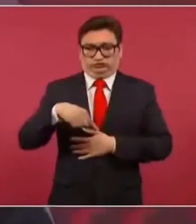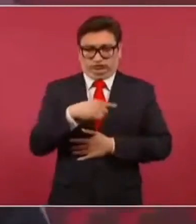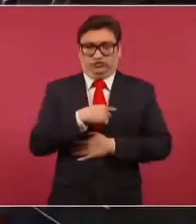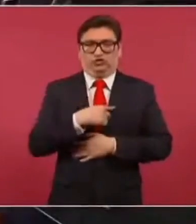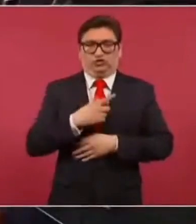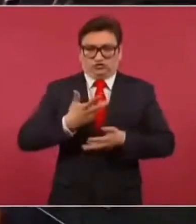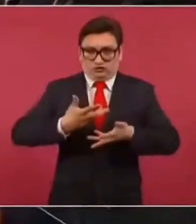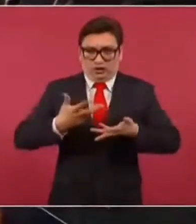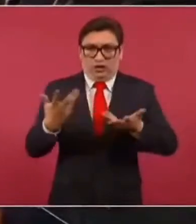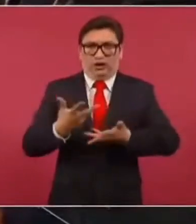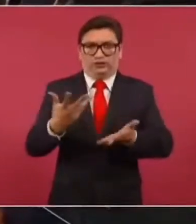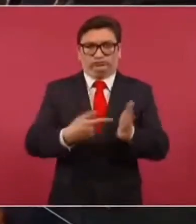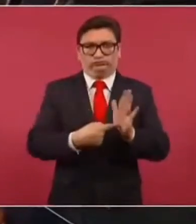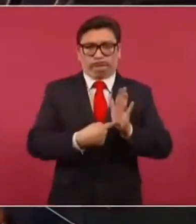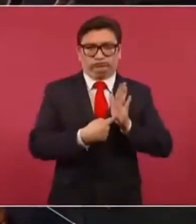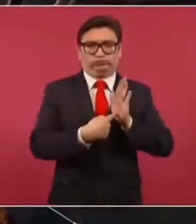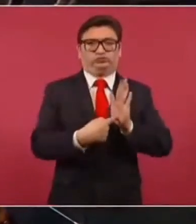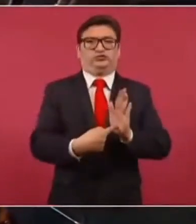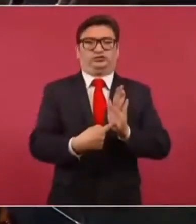demostrado